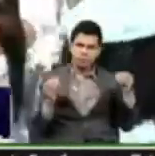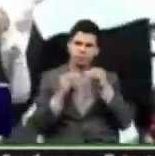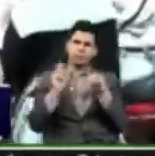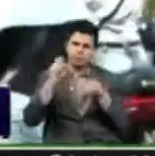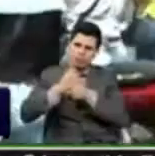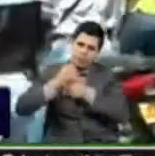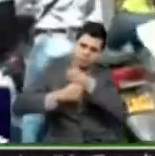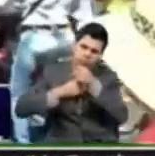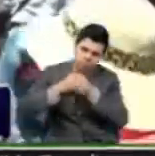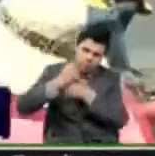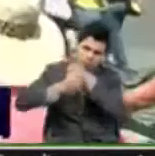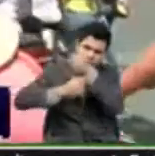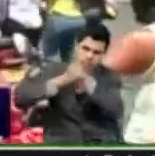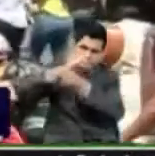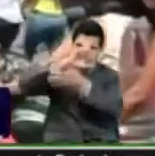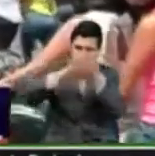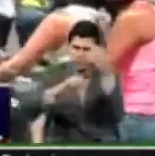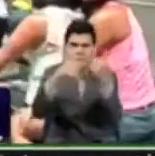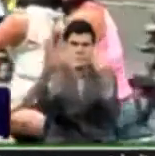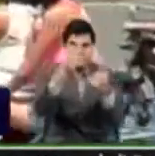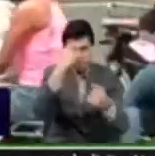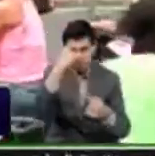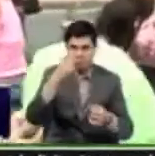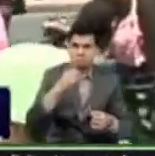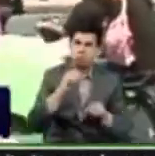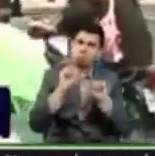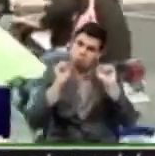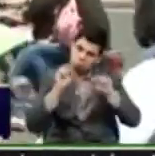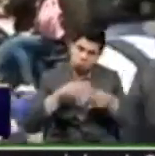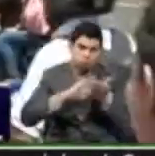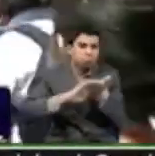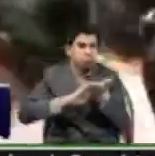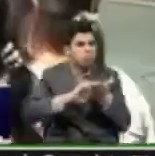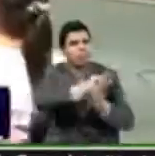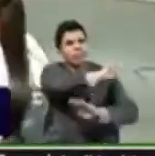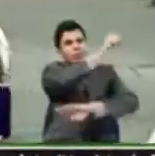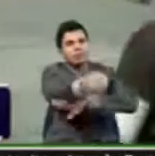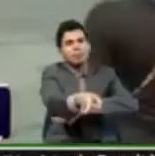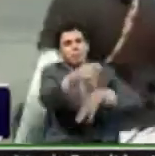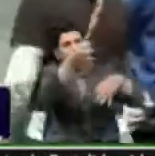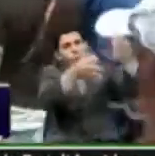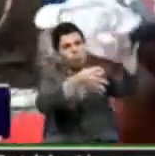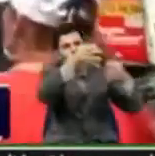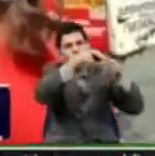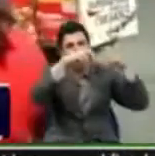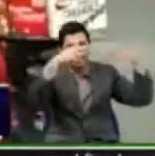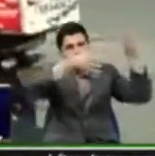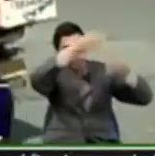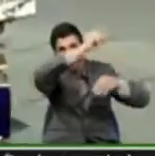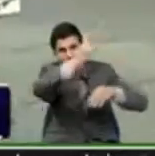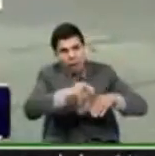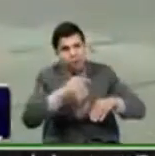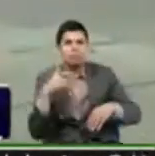de penas. Ellos aplauden pues el tema de la solución, el fallo dado recientemente por la Corte Suprema de